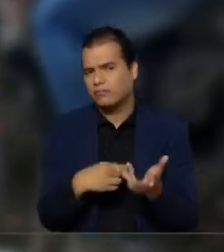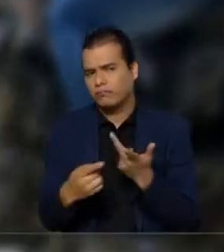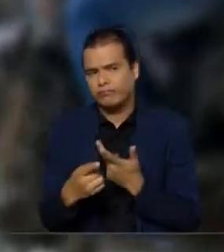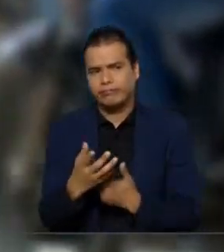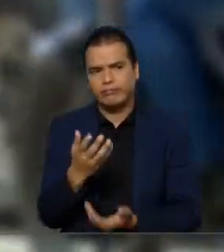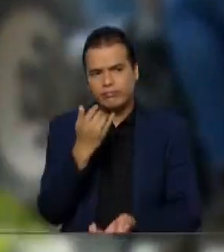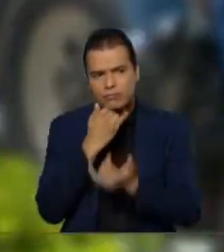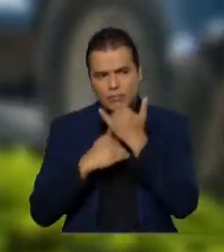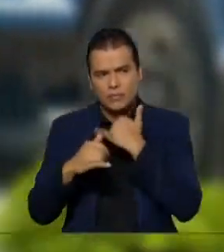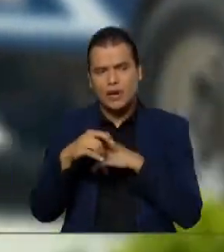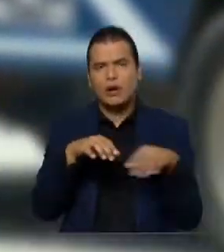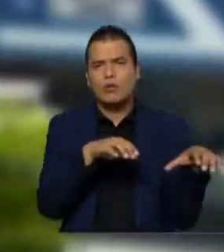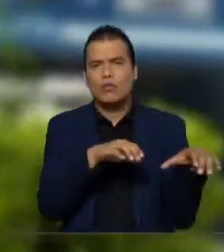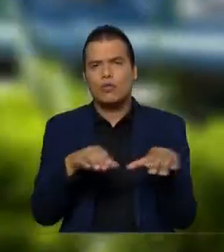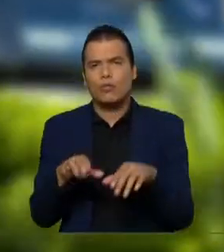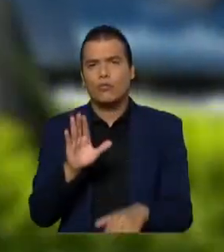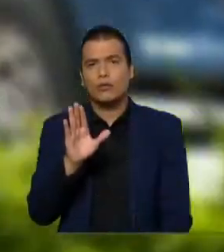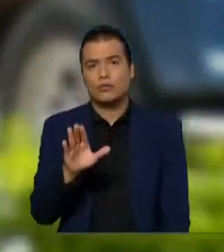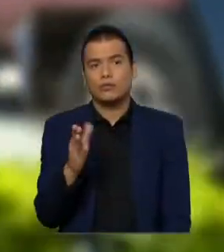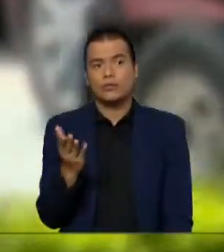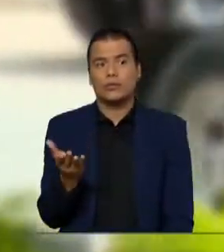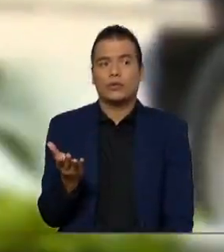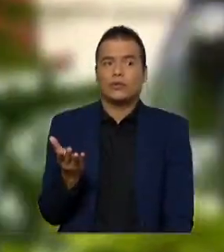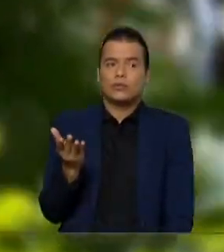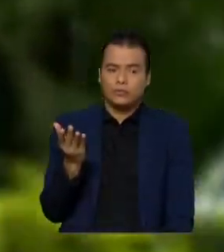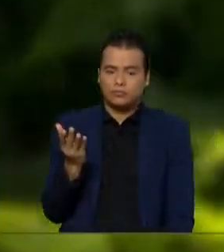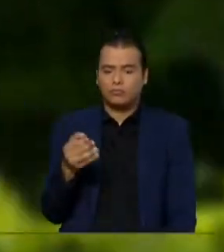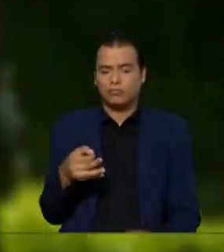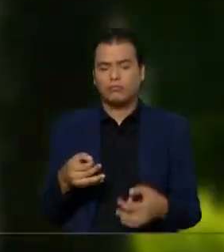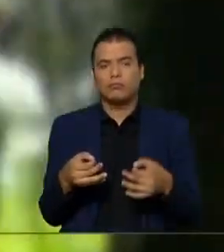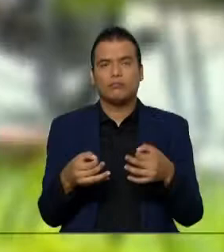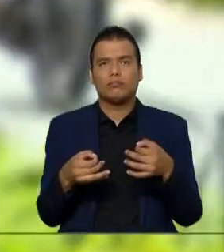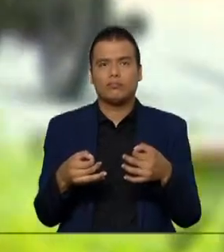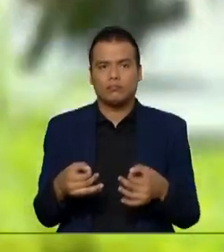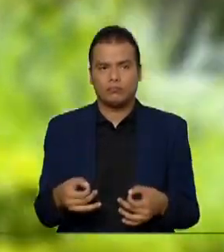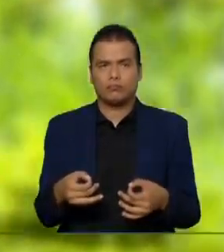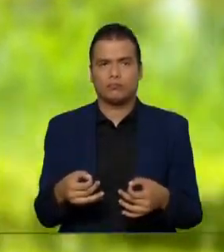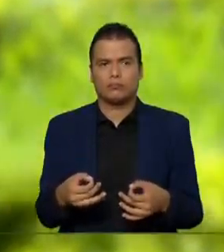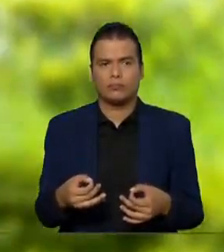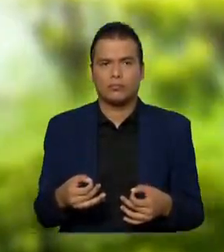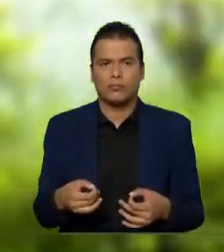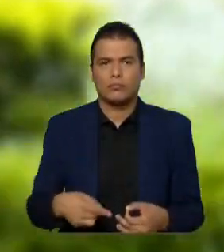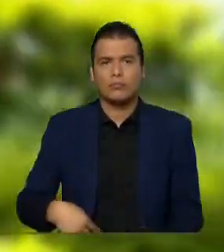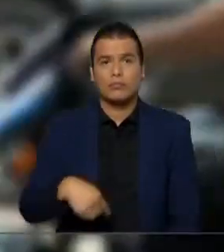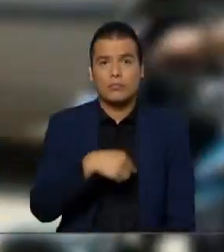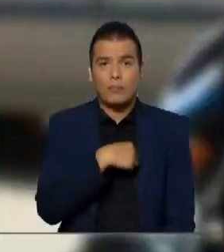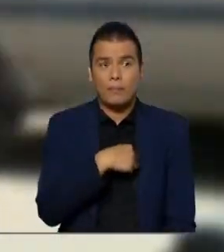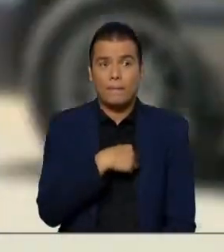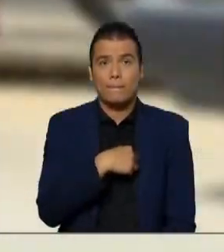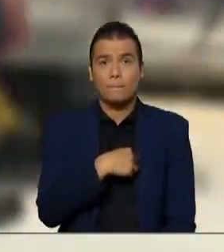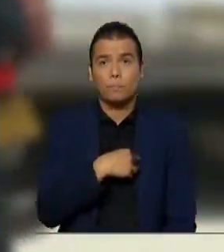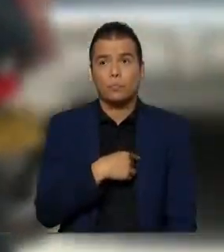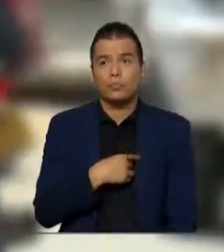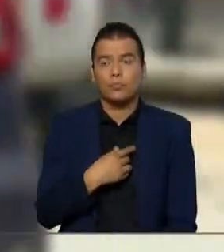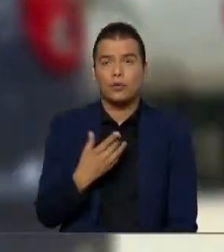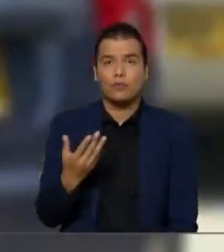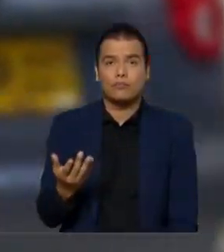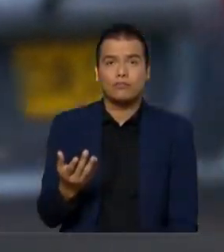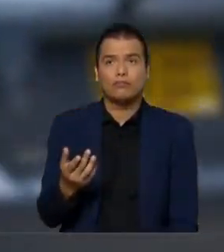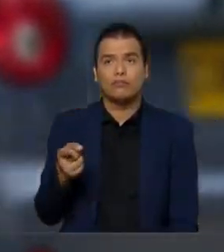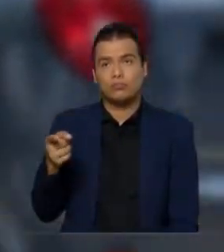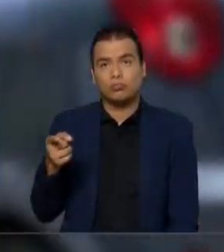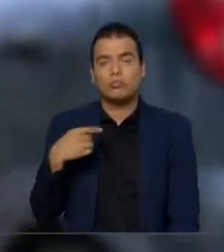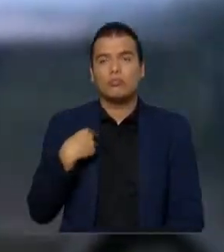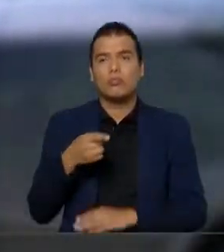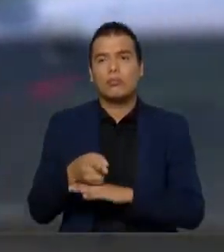vía. Por tal motivo, se acompañó no solamente que sea la autoridad de policía quien pueda